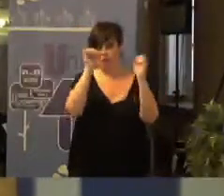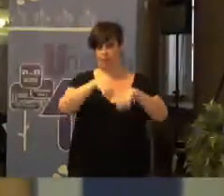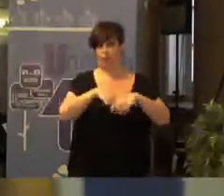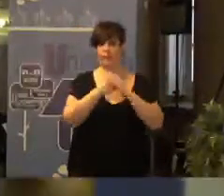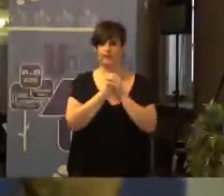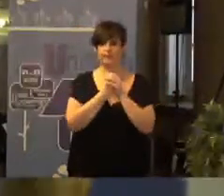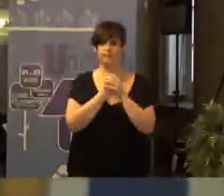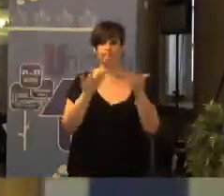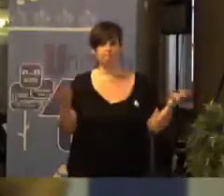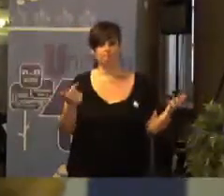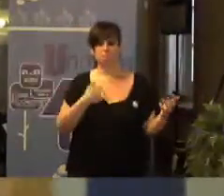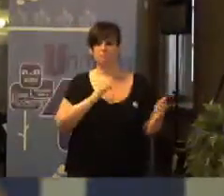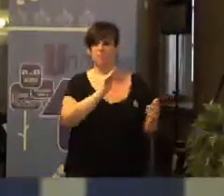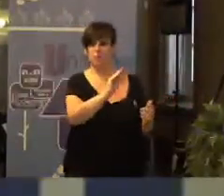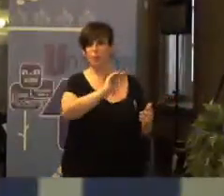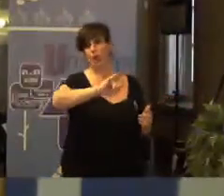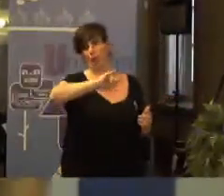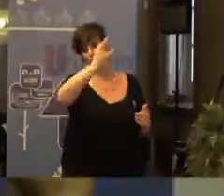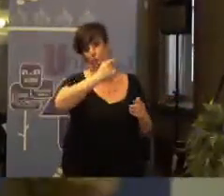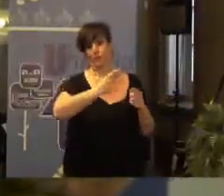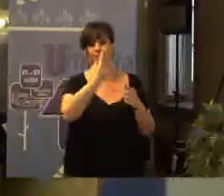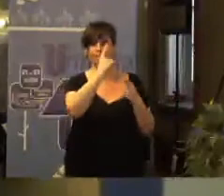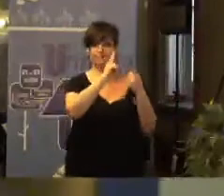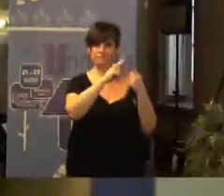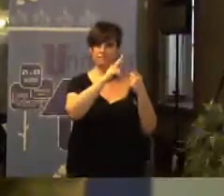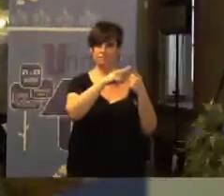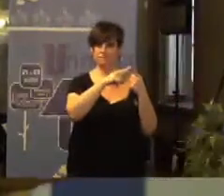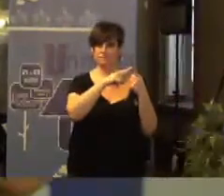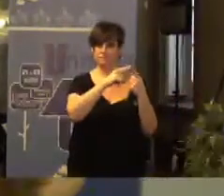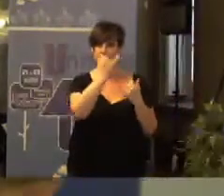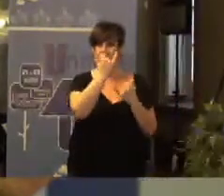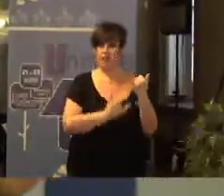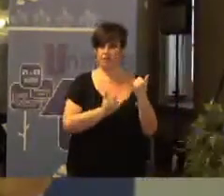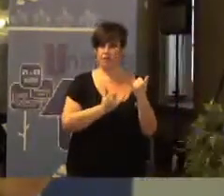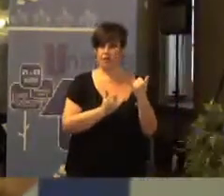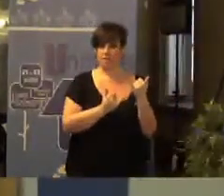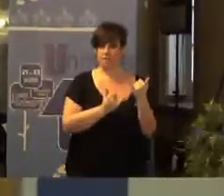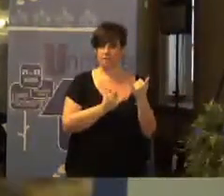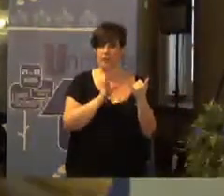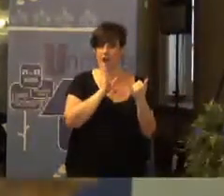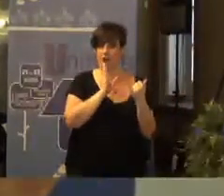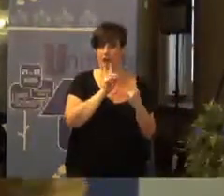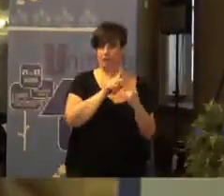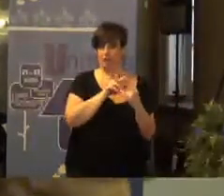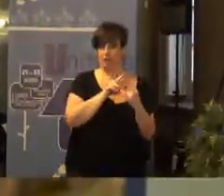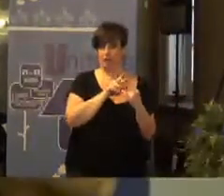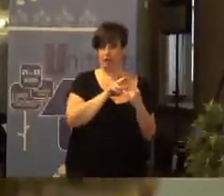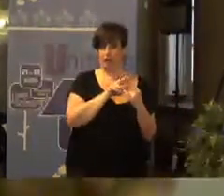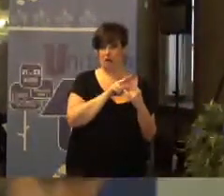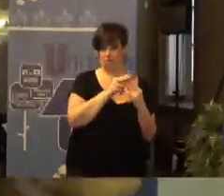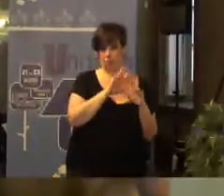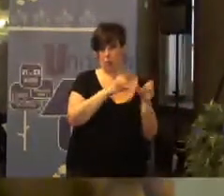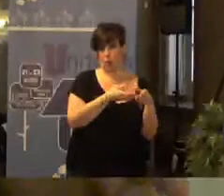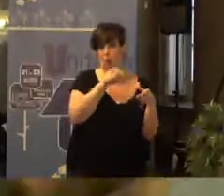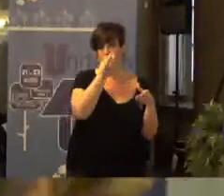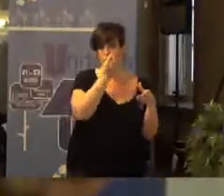Entón, fagoche unha doble pregunta. Por unha parte, como afectan estas dúas rupturas por parte do Partido Socialista,